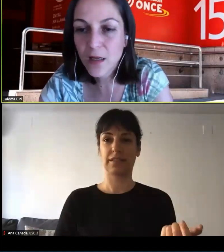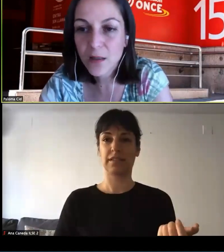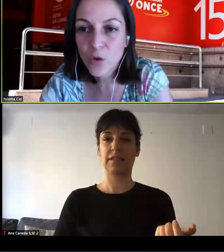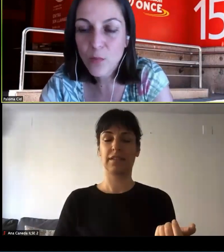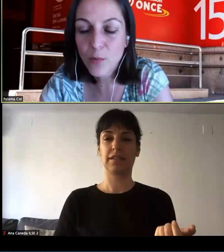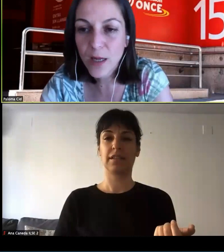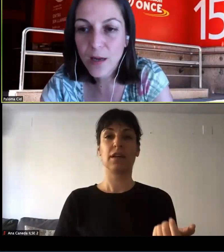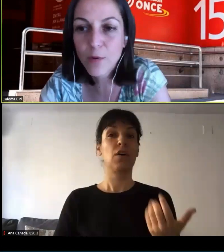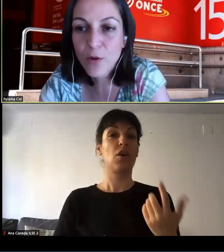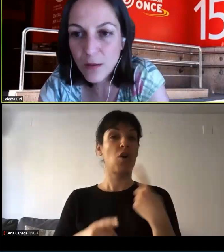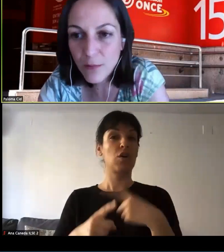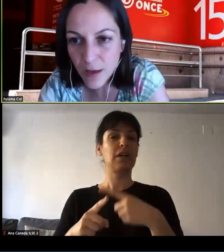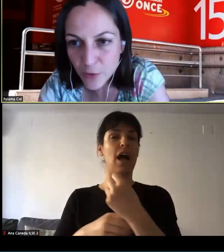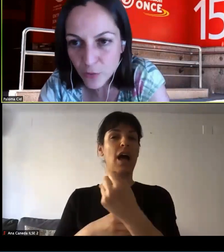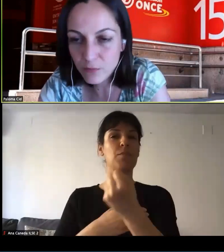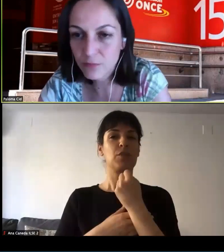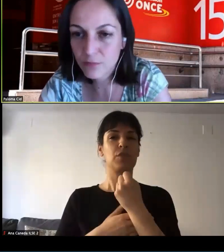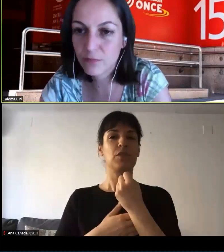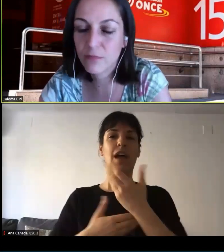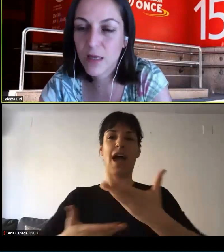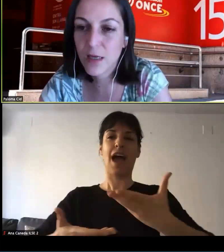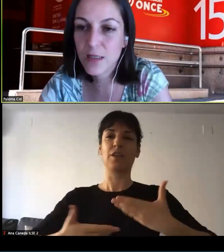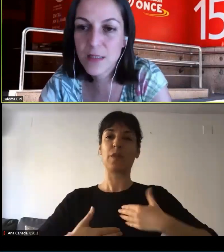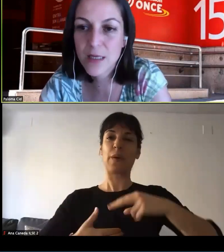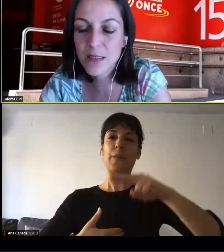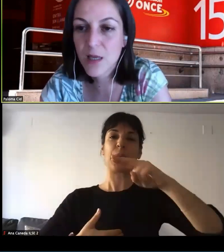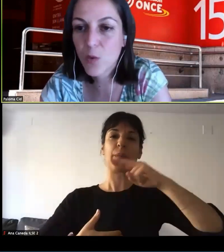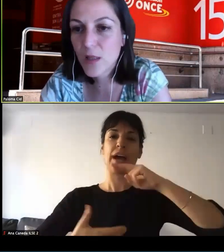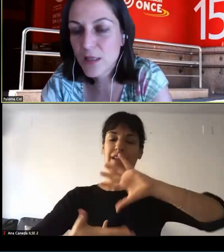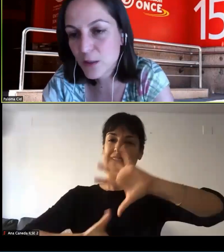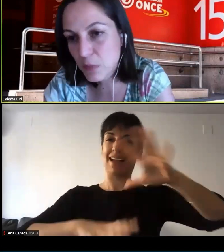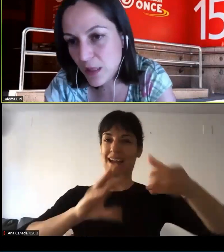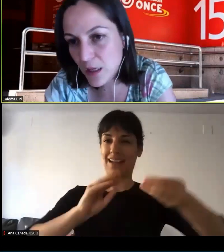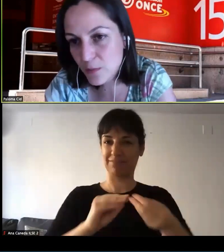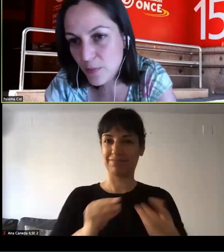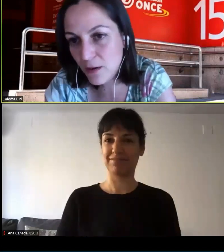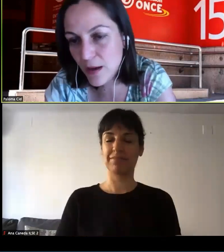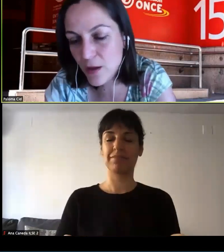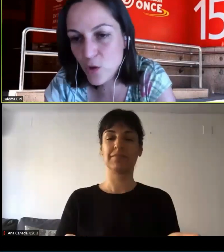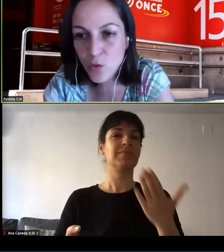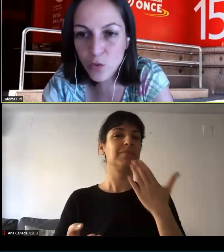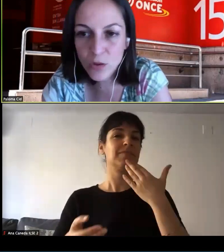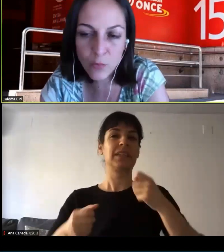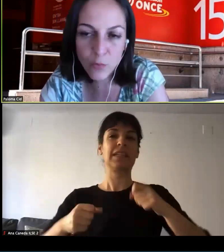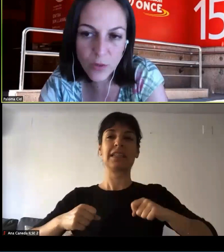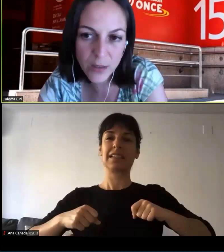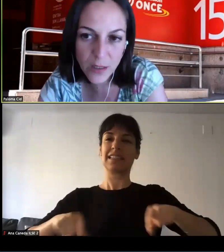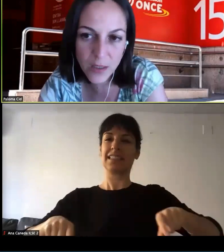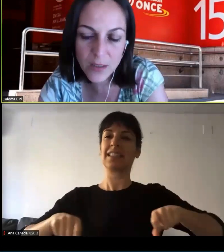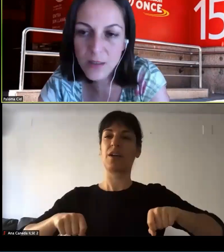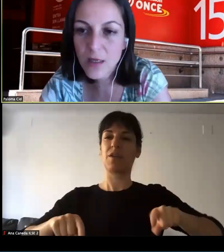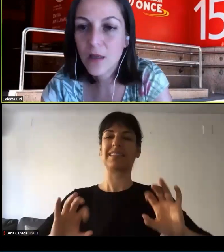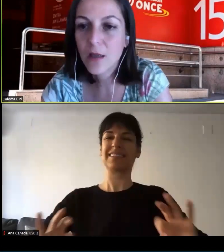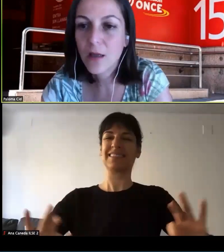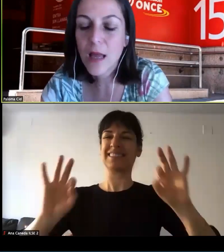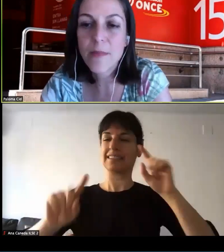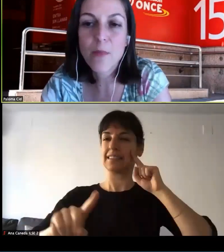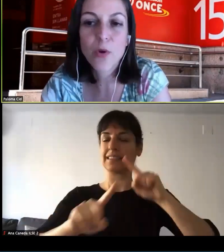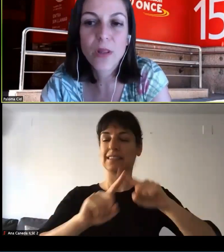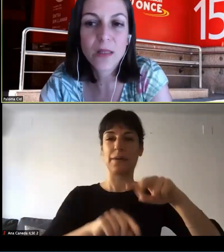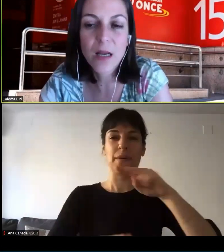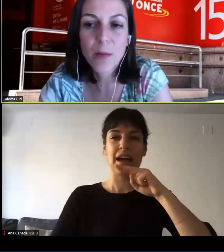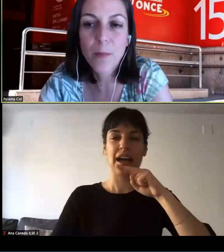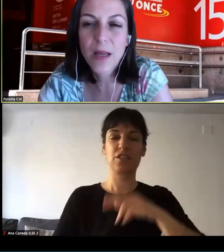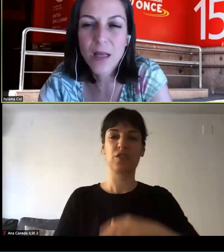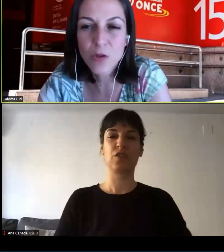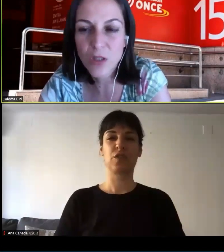el entorno, por ejemplo, del baño, ¿vale? Sillas de ruedas especiales para el baño, taburetes. También